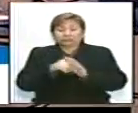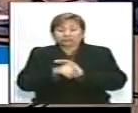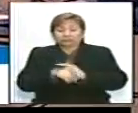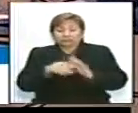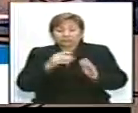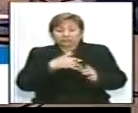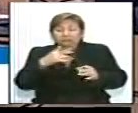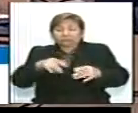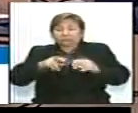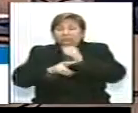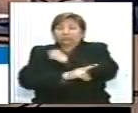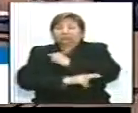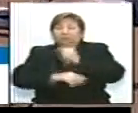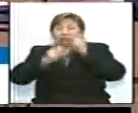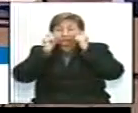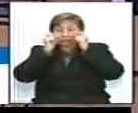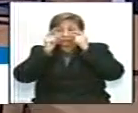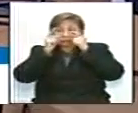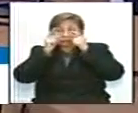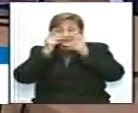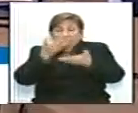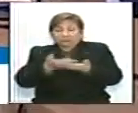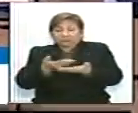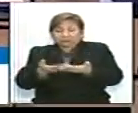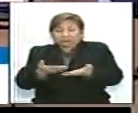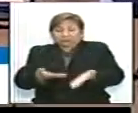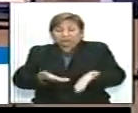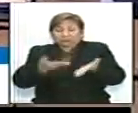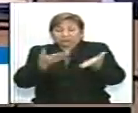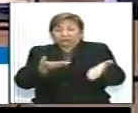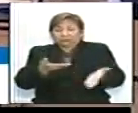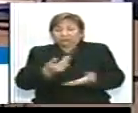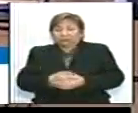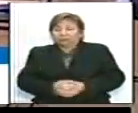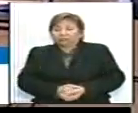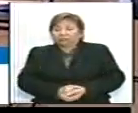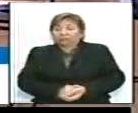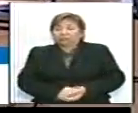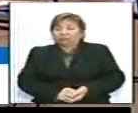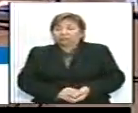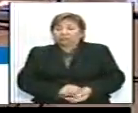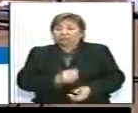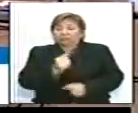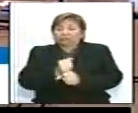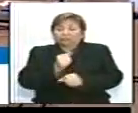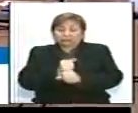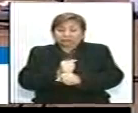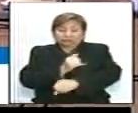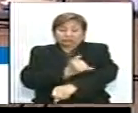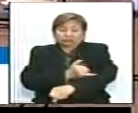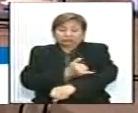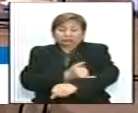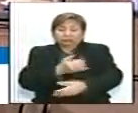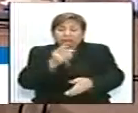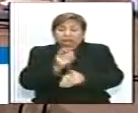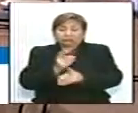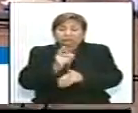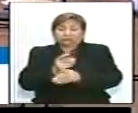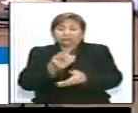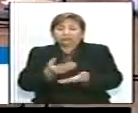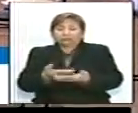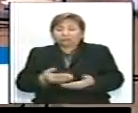sentir nacional e indignación puedan colocarse en que el trabajo de las instituciones sea consecuente con